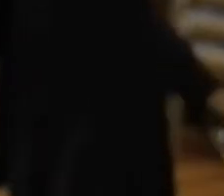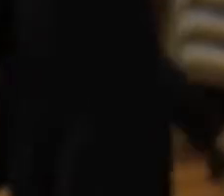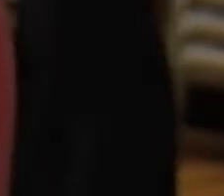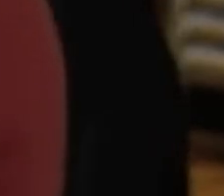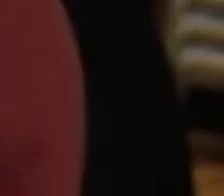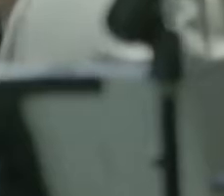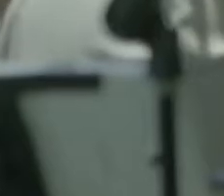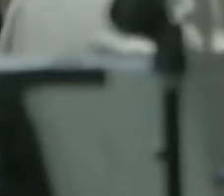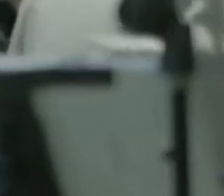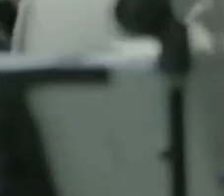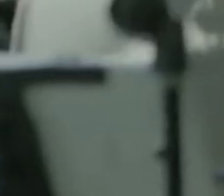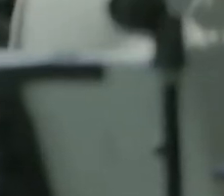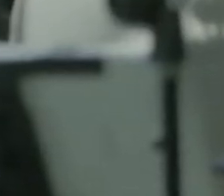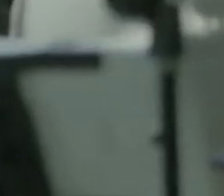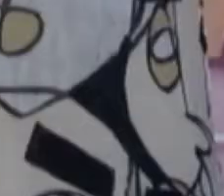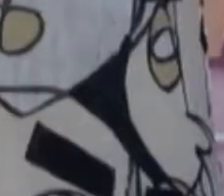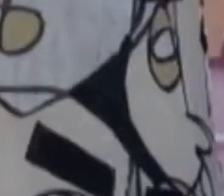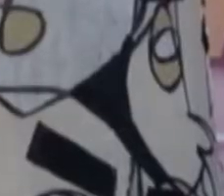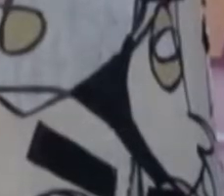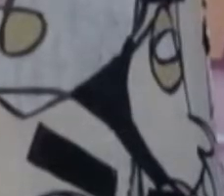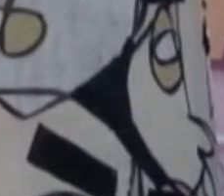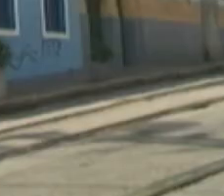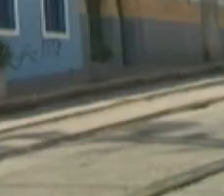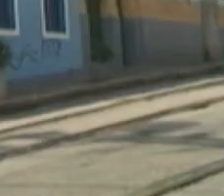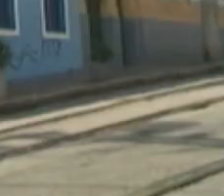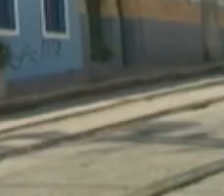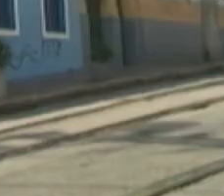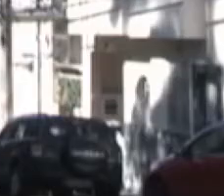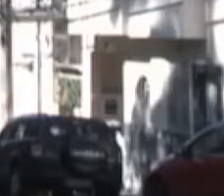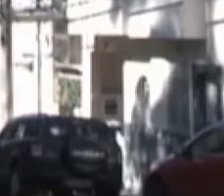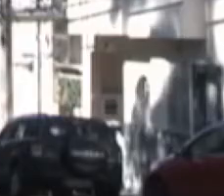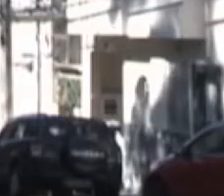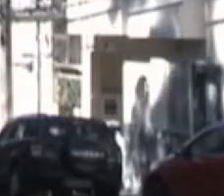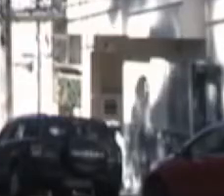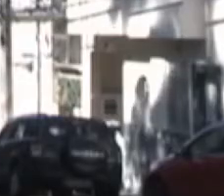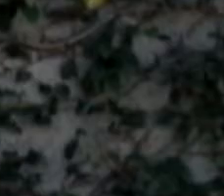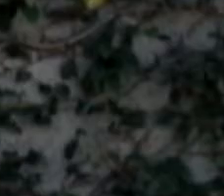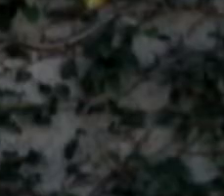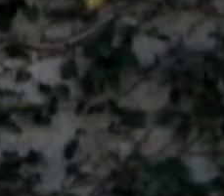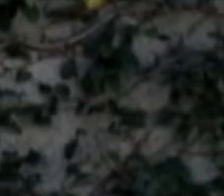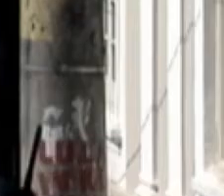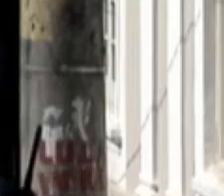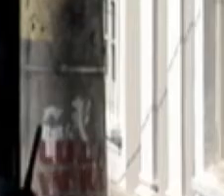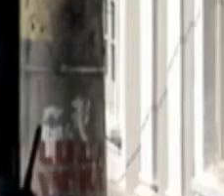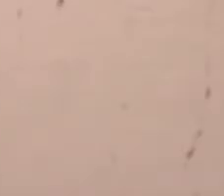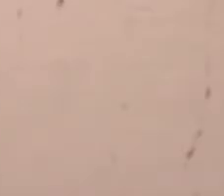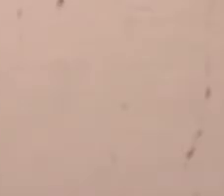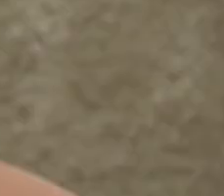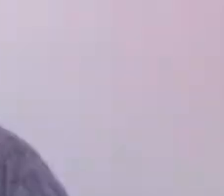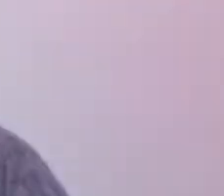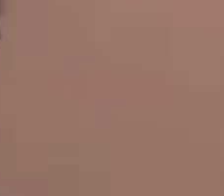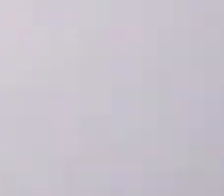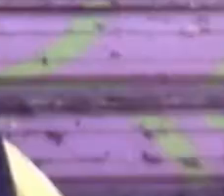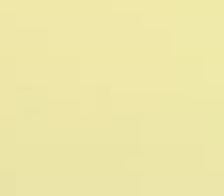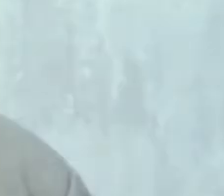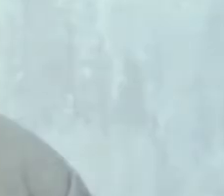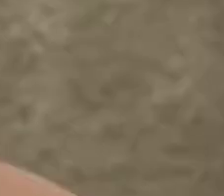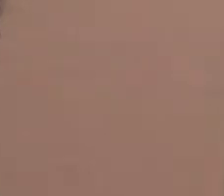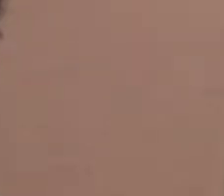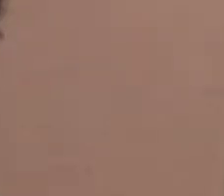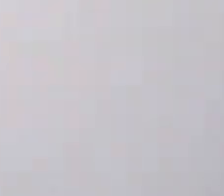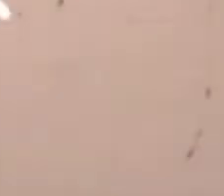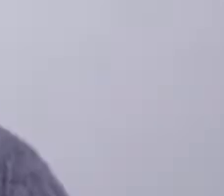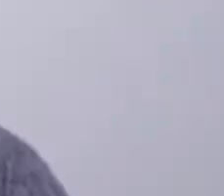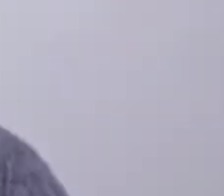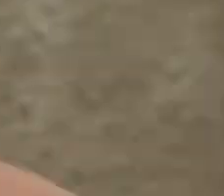Personas que cambiaron la vida de un país que no era el suyo. Migrantes en Latinoamérica. 13. Costa